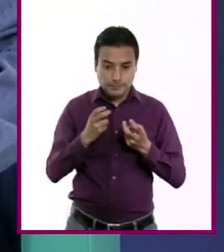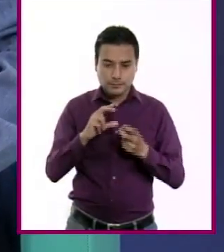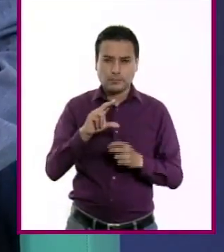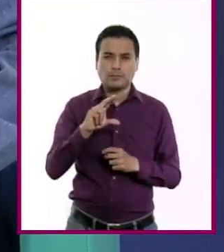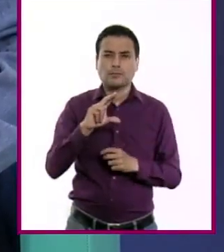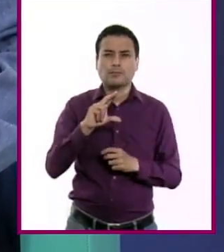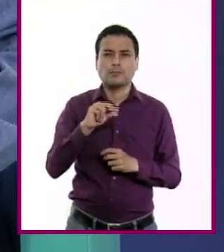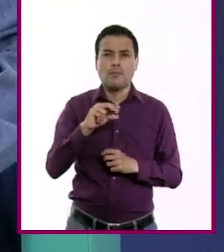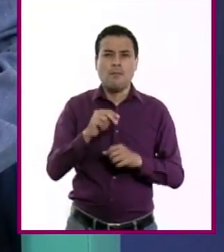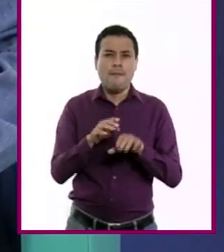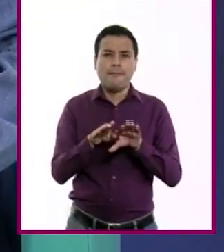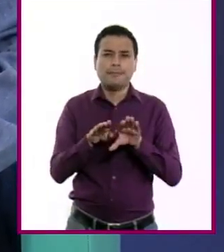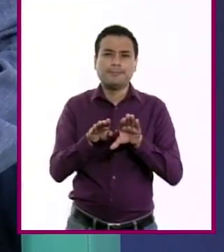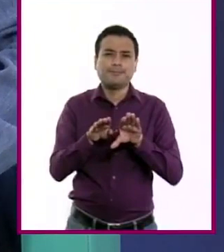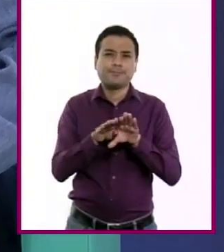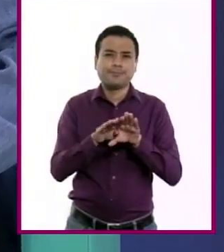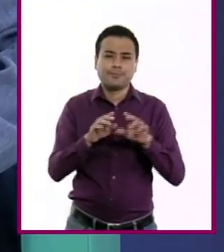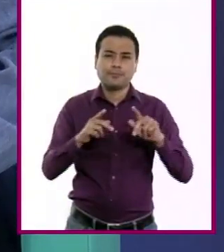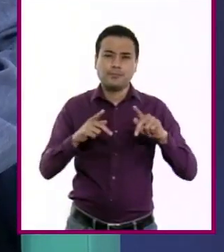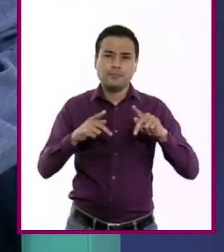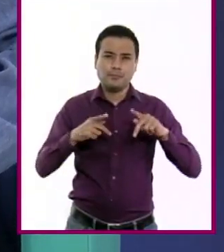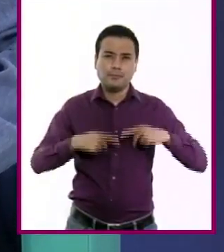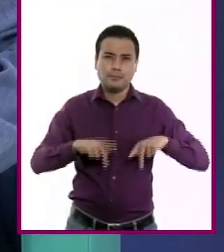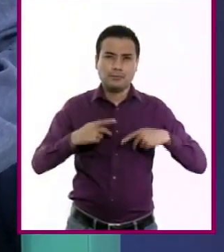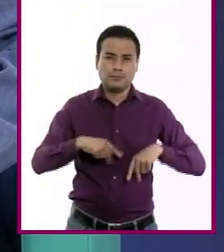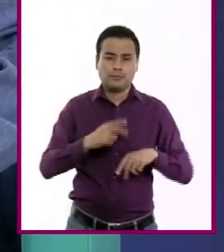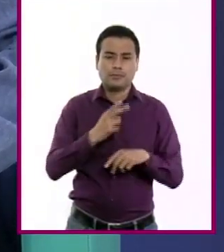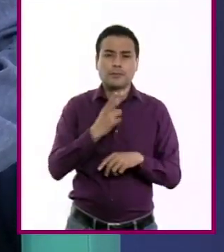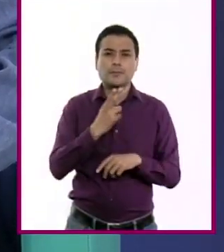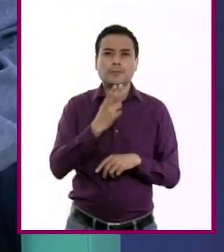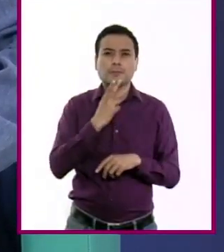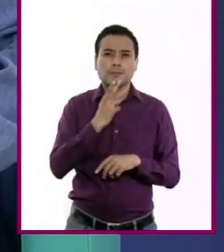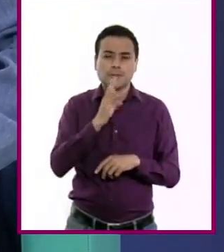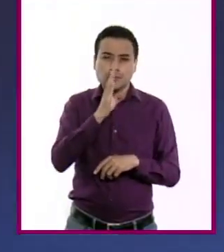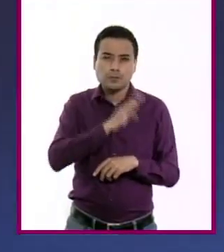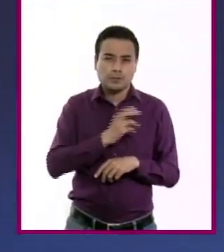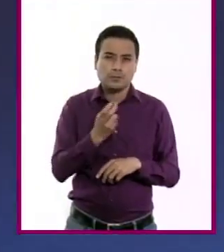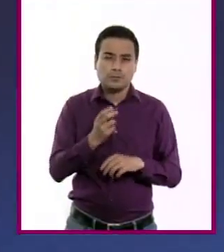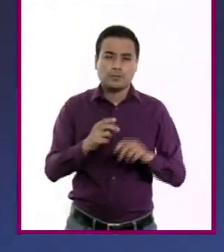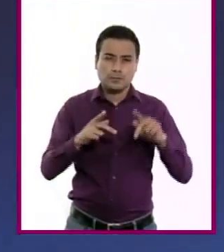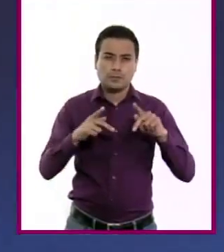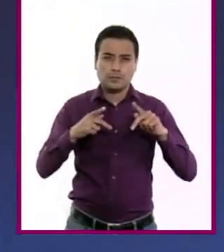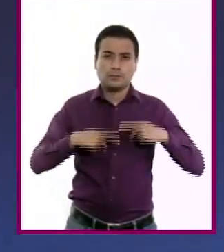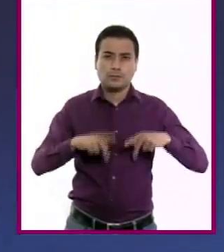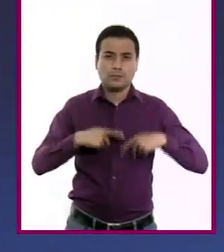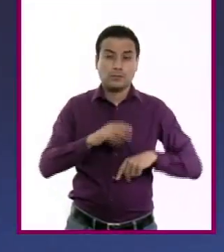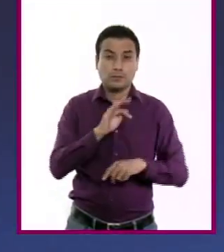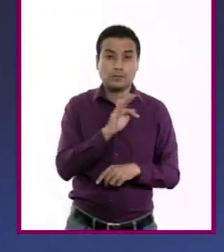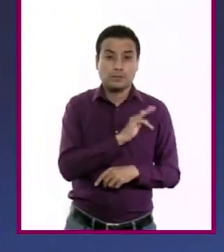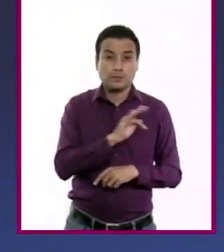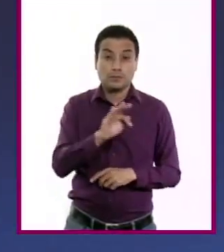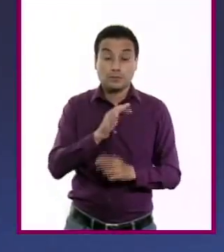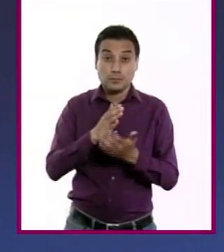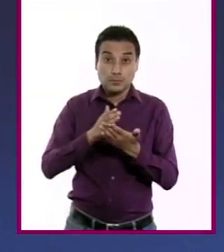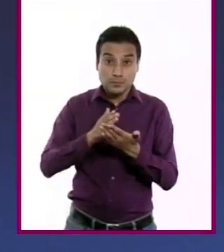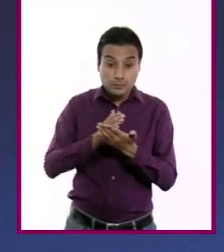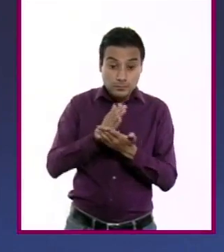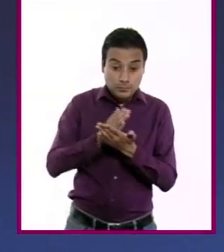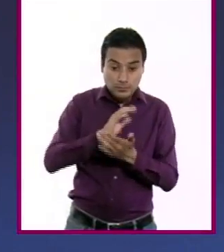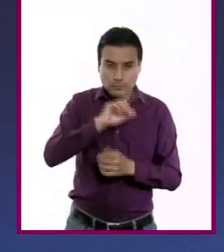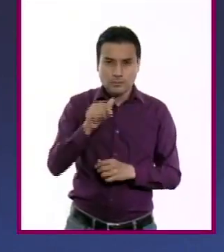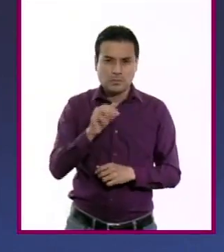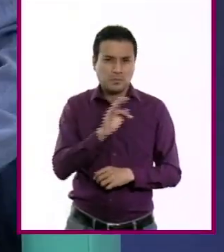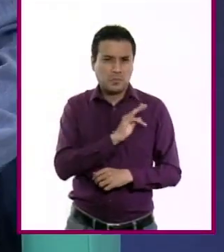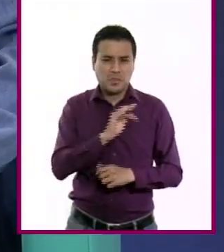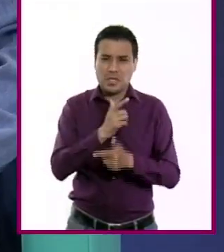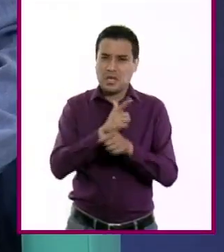como un acceso... mal uso de la información. Exactamente, que alguien puede entrar y ya teniendo acceso, pues puedes hacer lo que quieras con